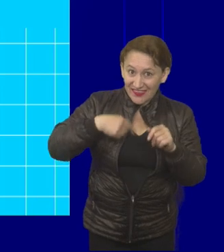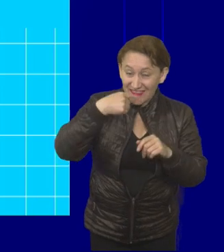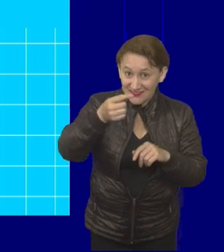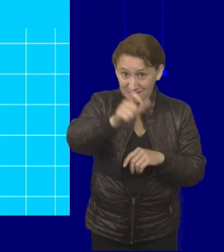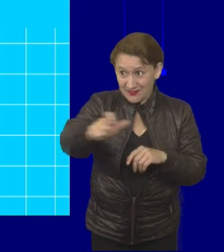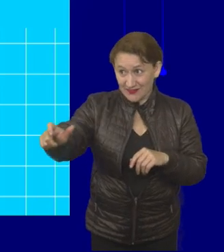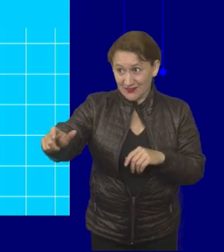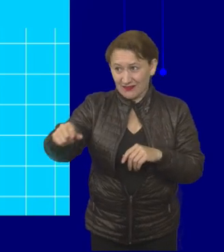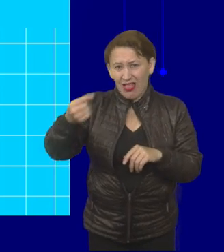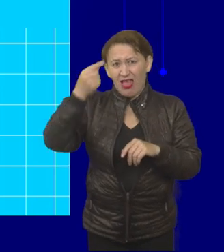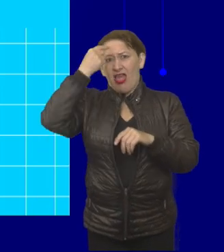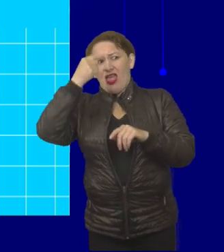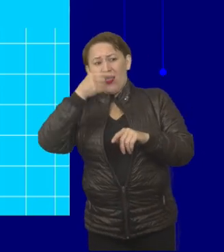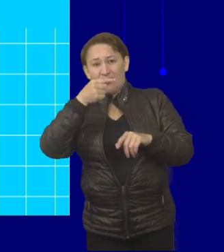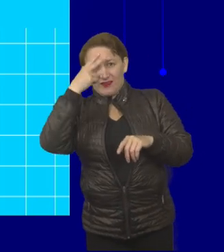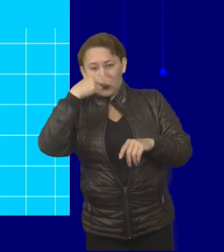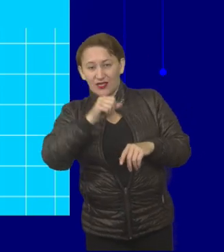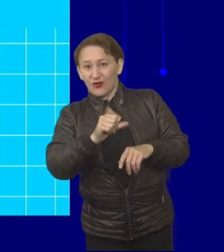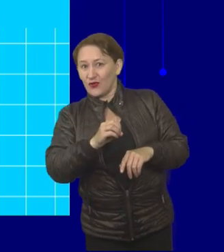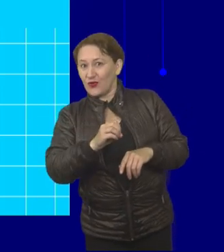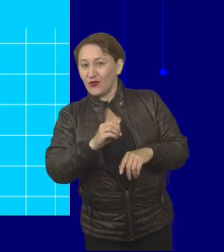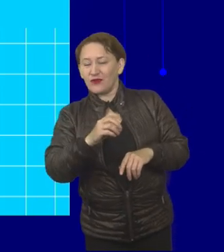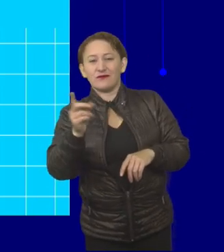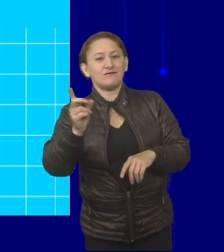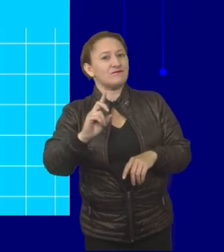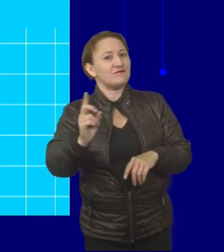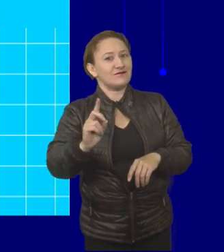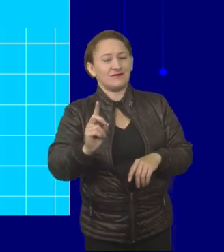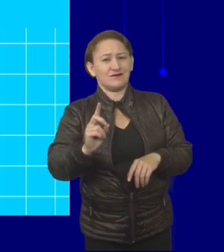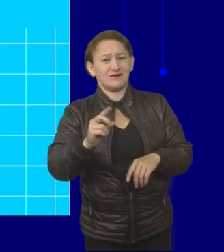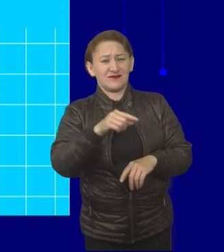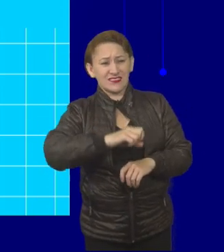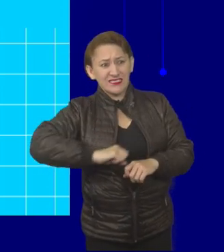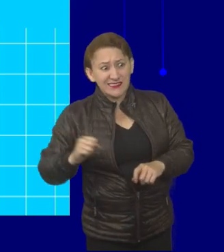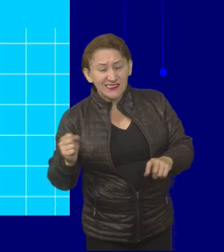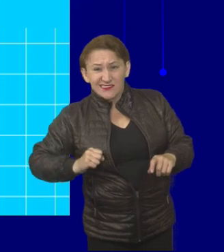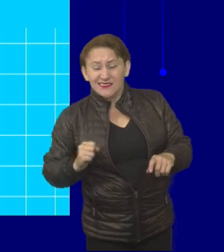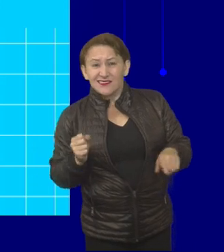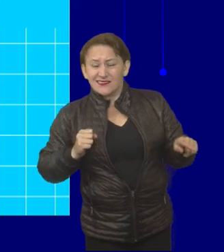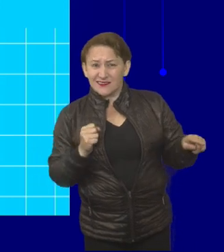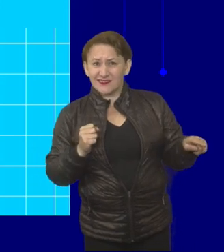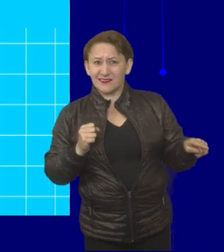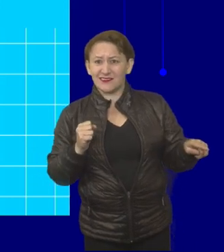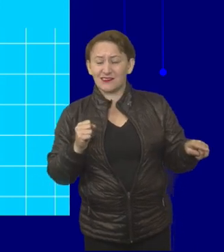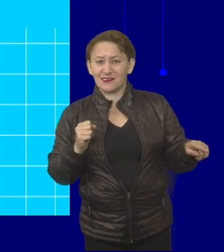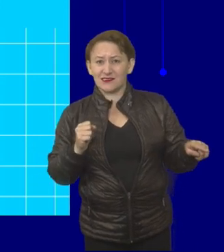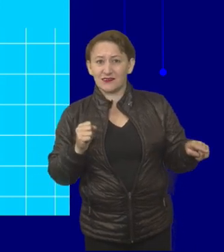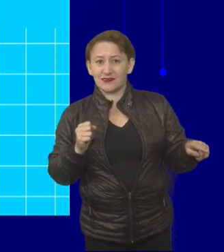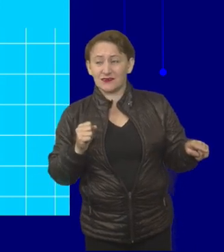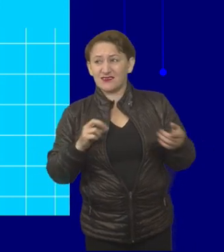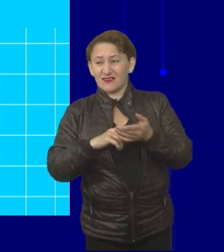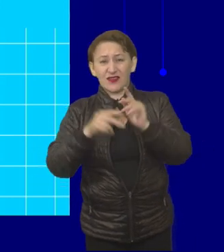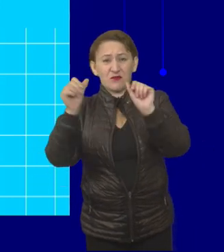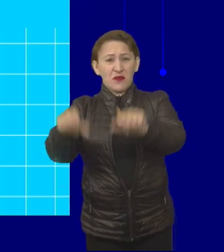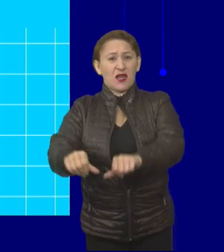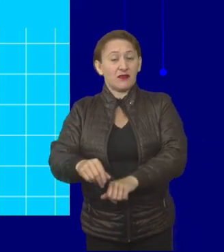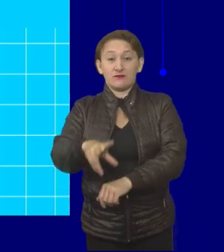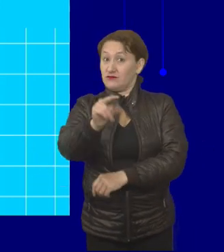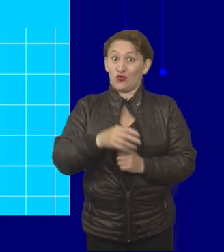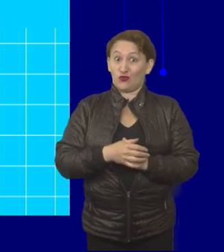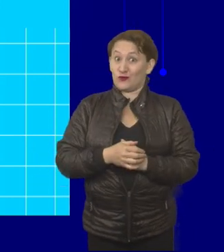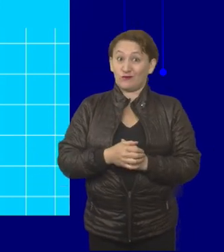gente, no mitifiques a tus hijos. No sientas que porque son los más necios van a ser muy malos.